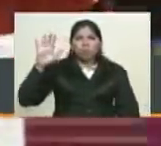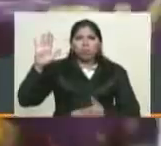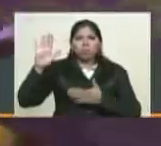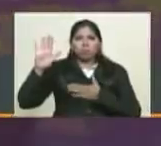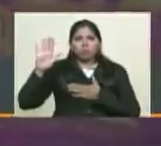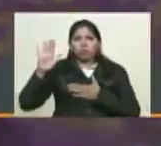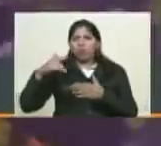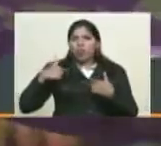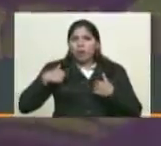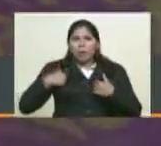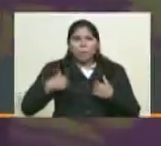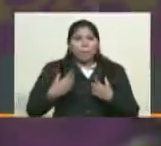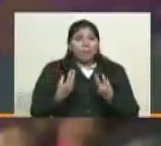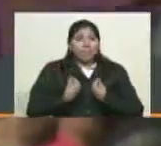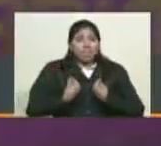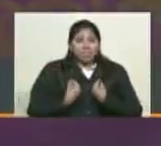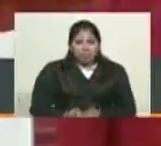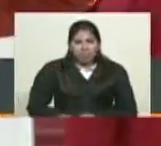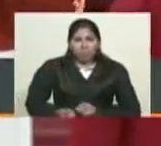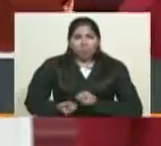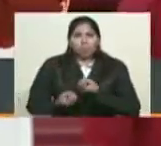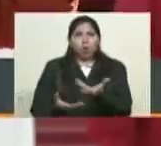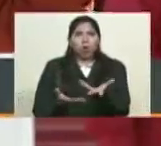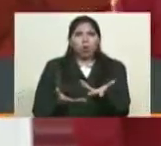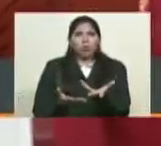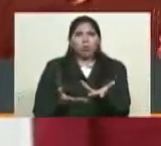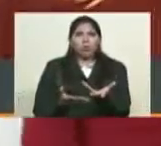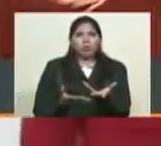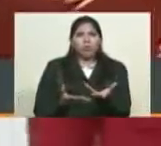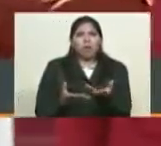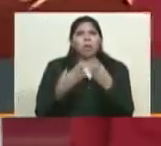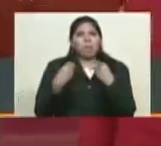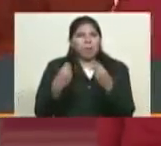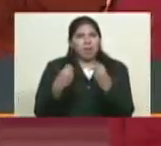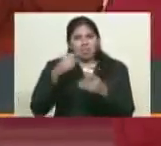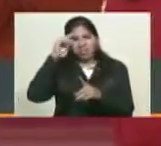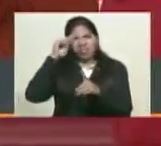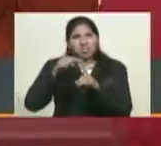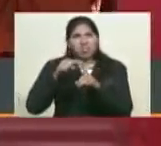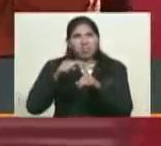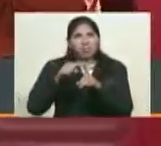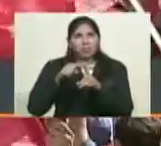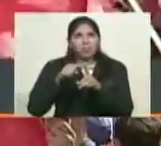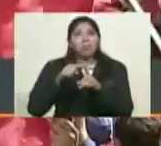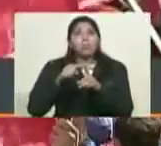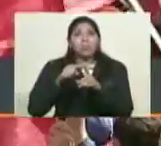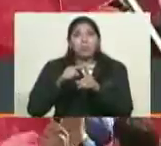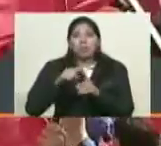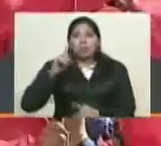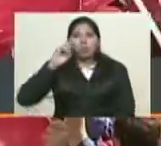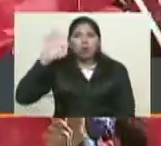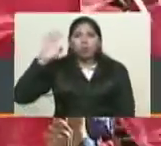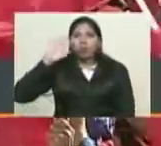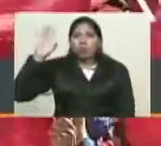vida por hacer realidad el sueño de los